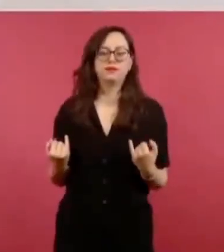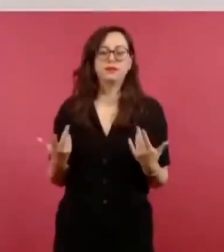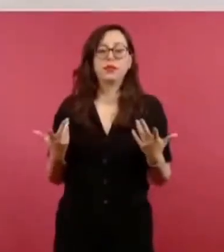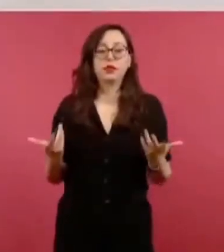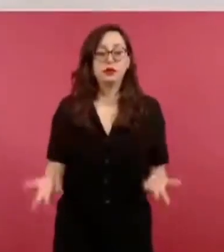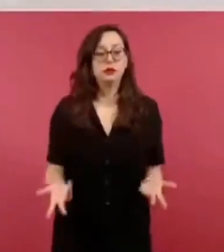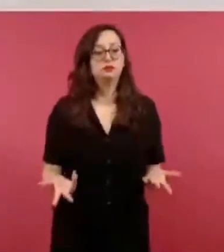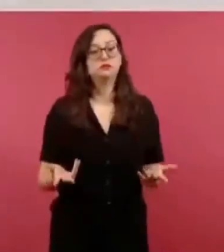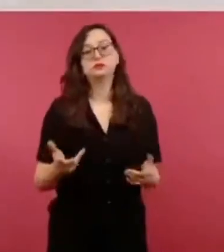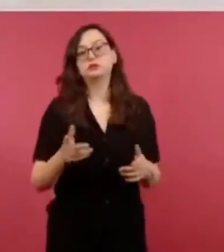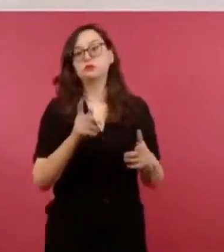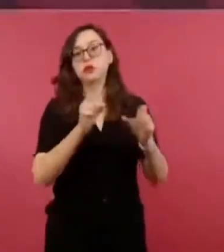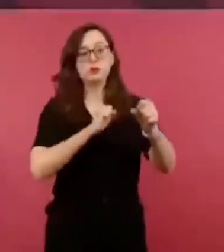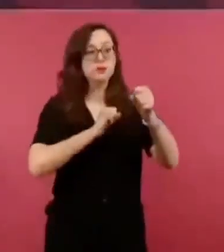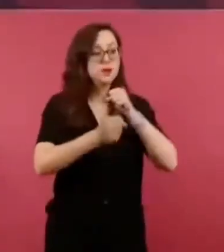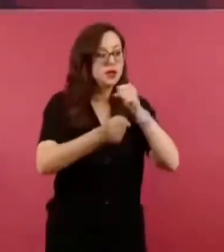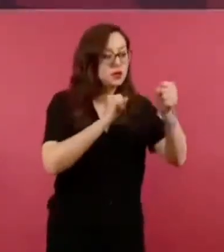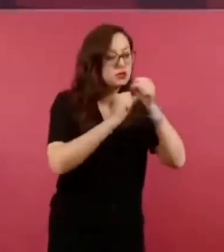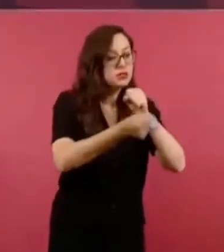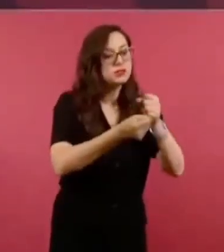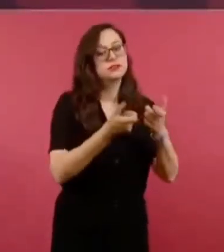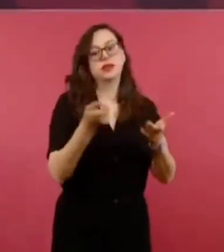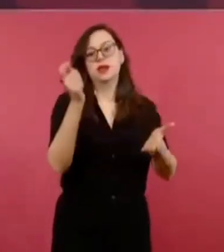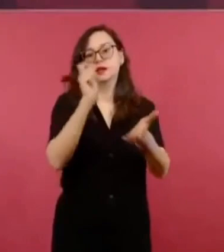y escritores